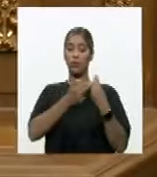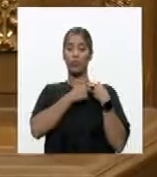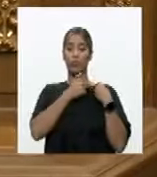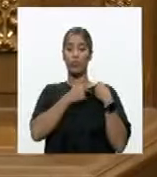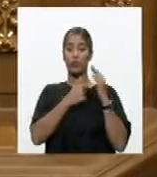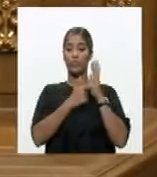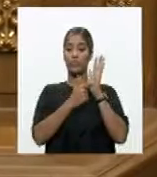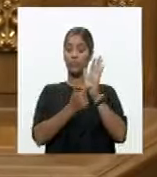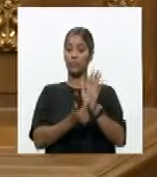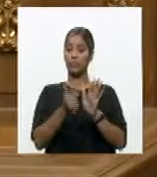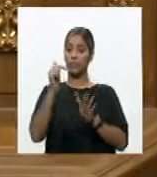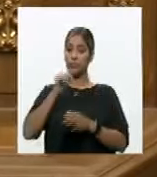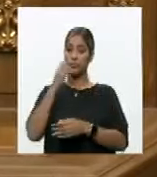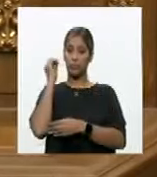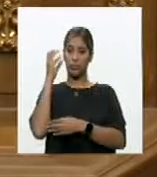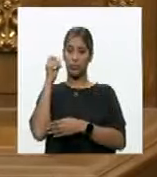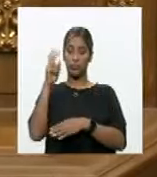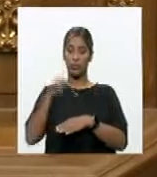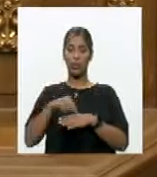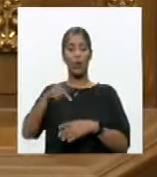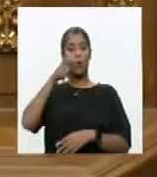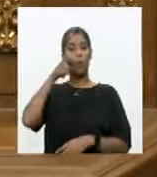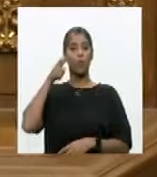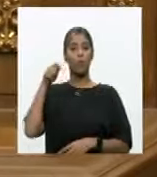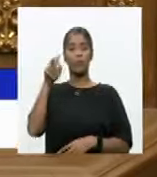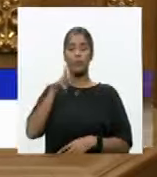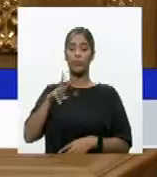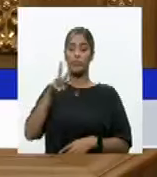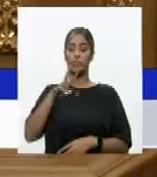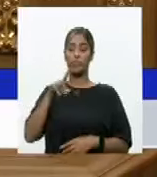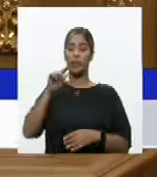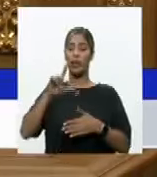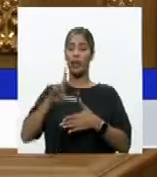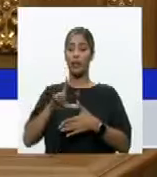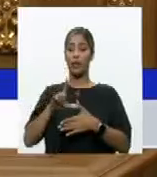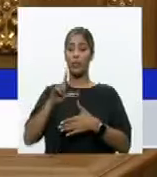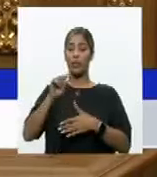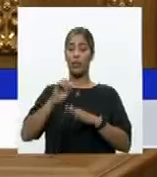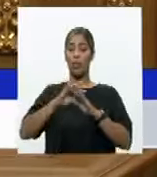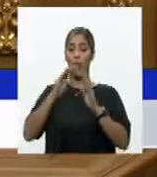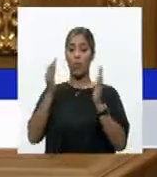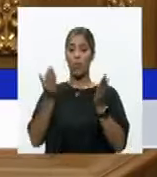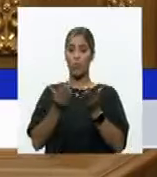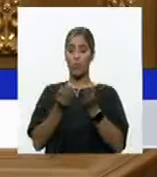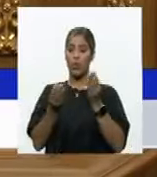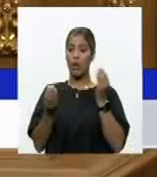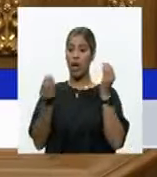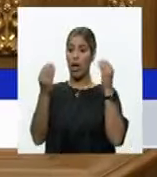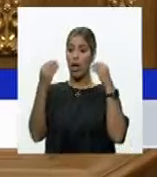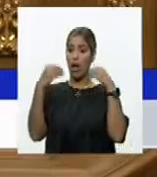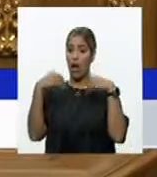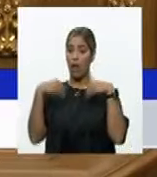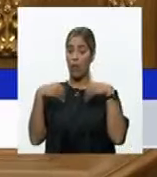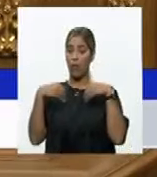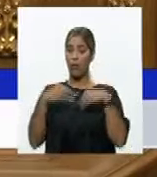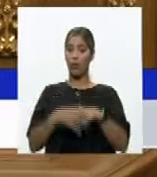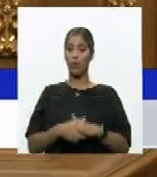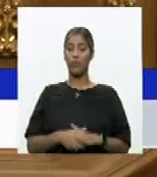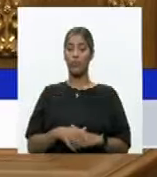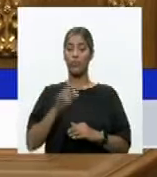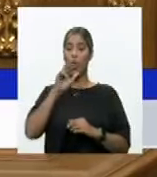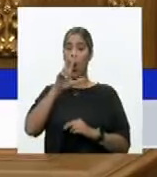presentar ante esta Cámara al pueblo venezolano, a Latinoamérica y al mundo un acuerdo por